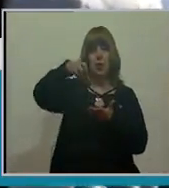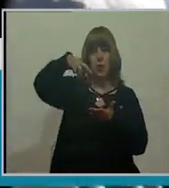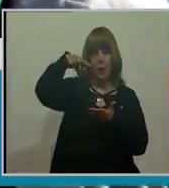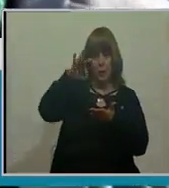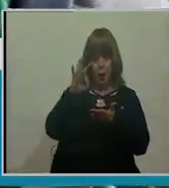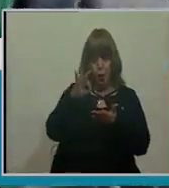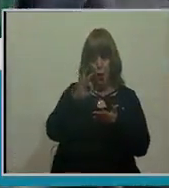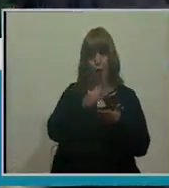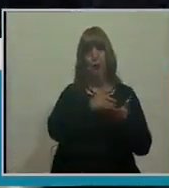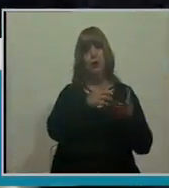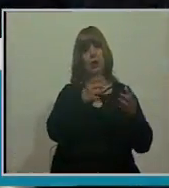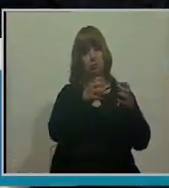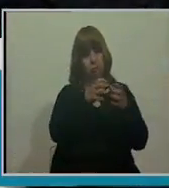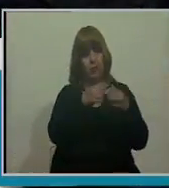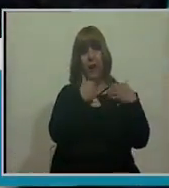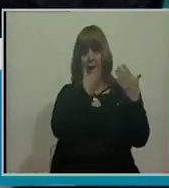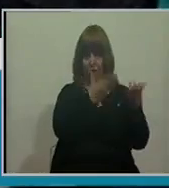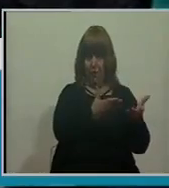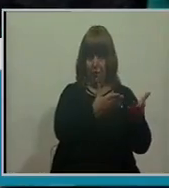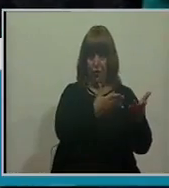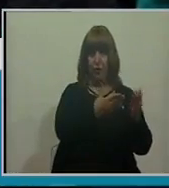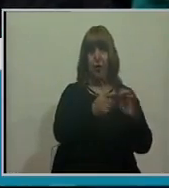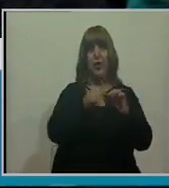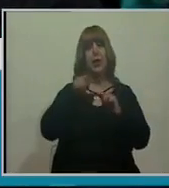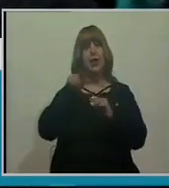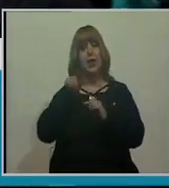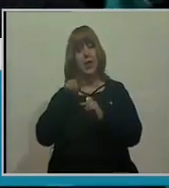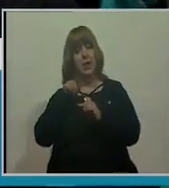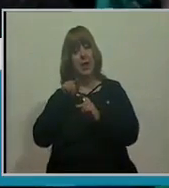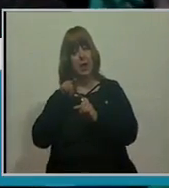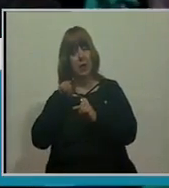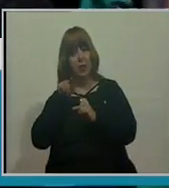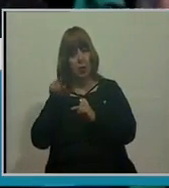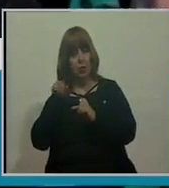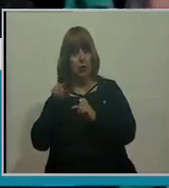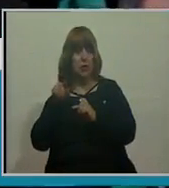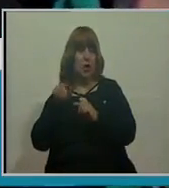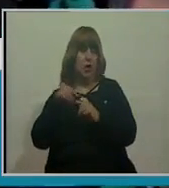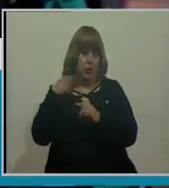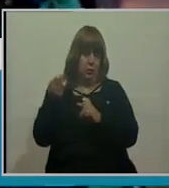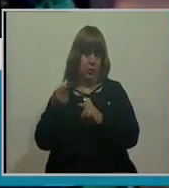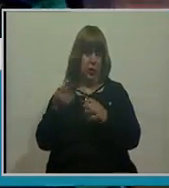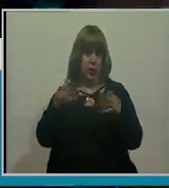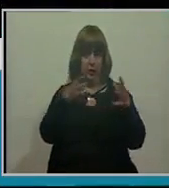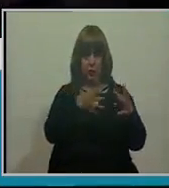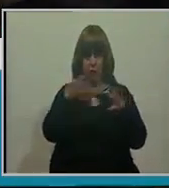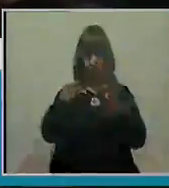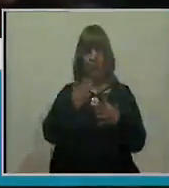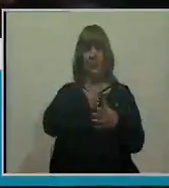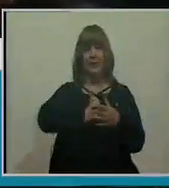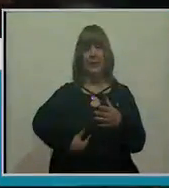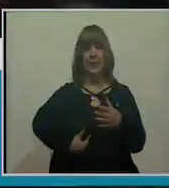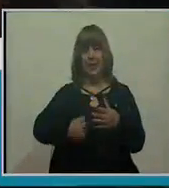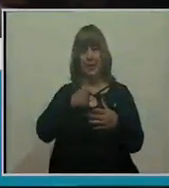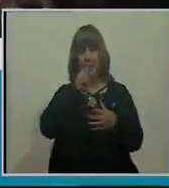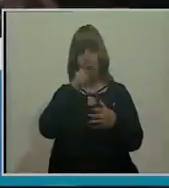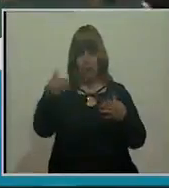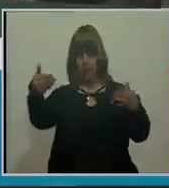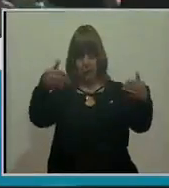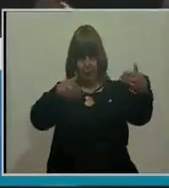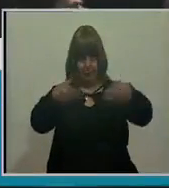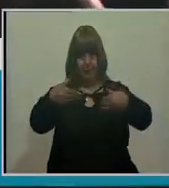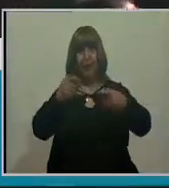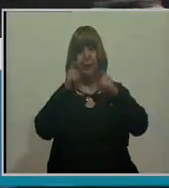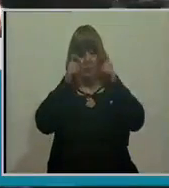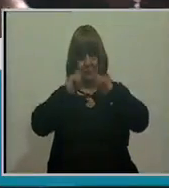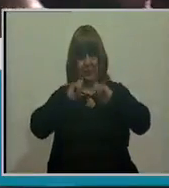quienes representan la postura a favor, como te decía, y en contra de esta iniciativa respectivamente. Recibió a los dos. La manifestación de apoyo del proyecto